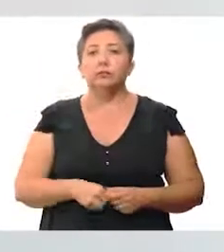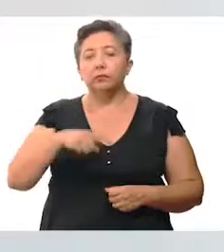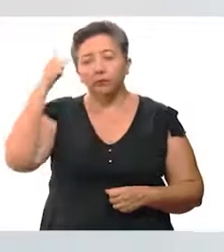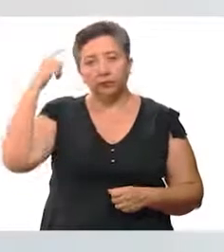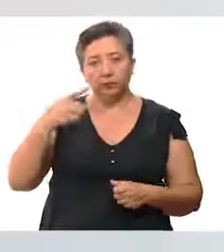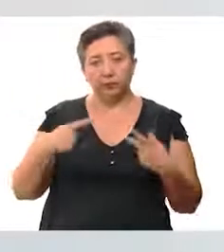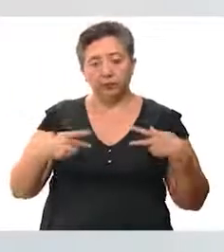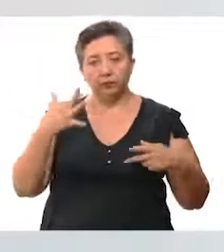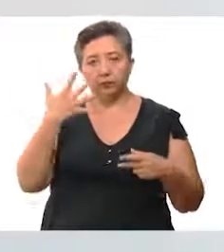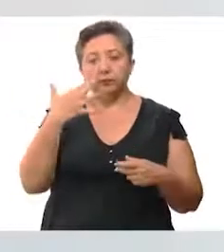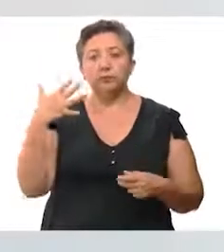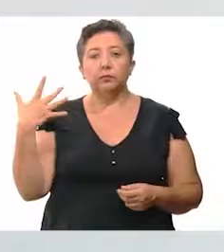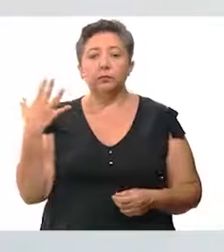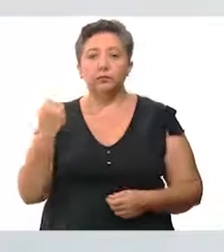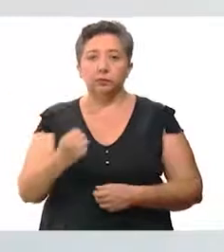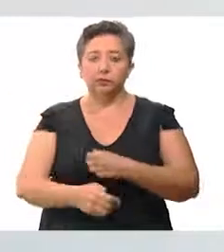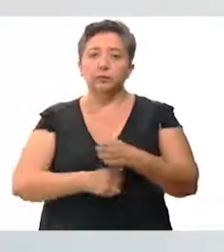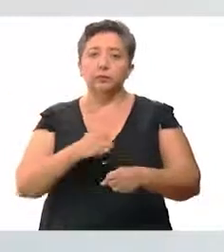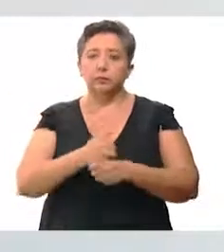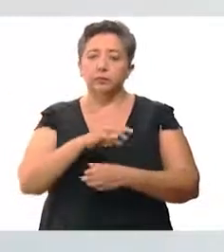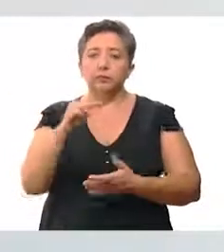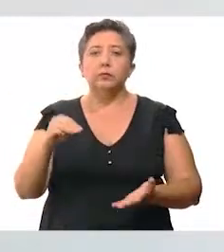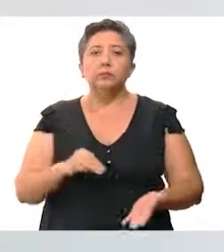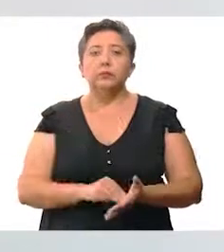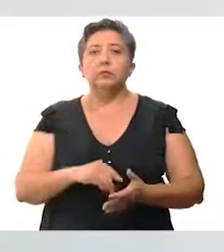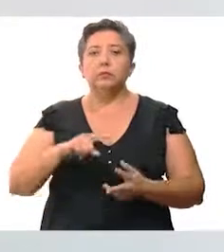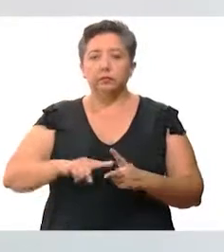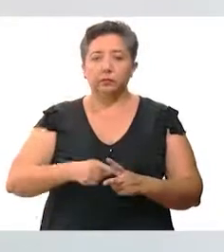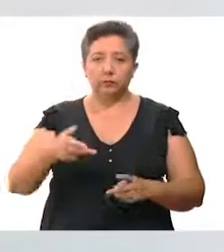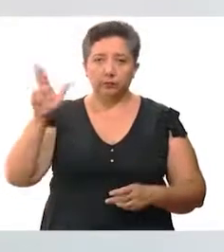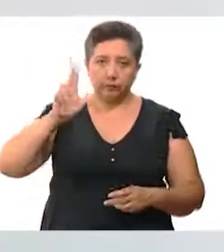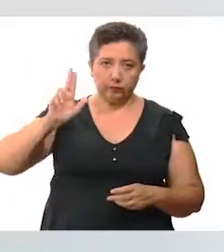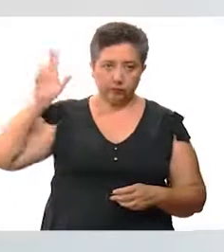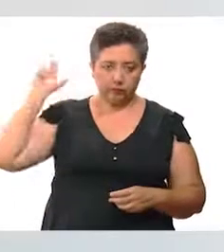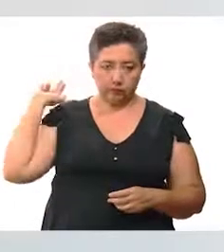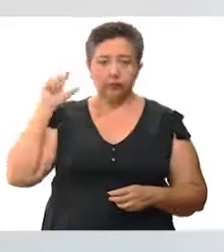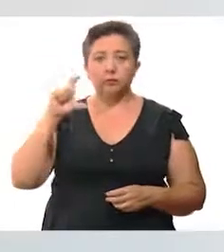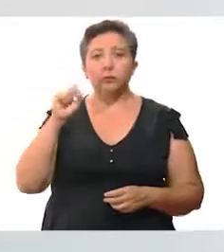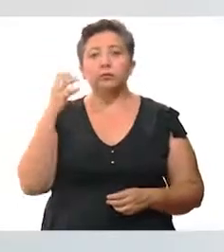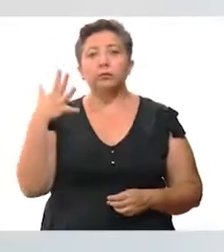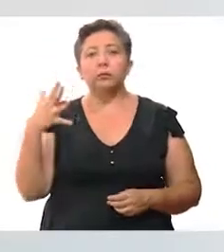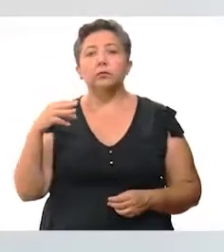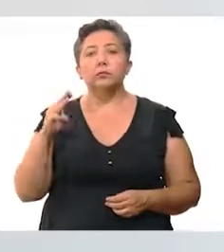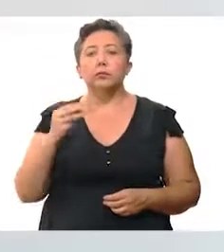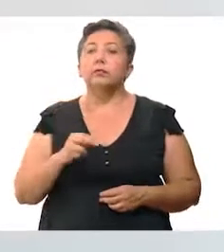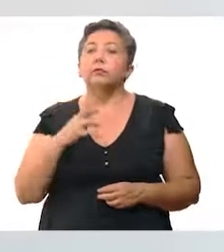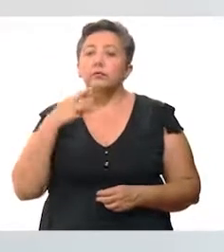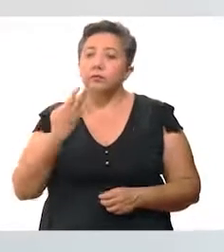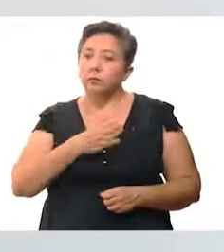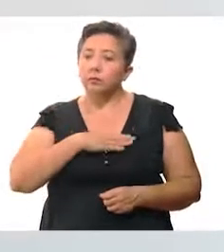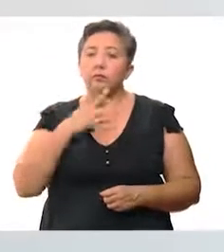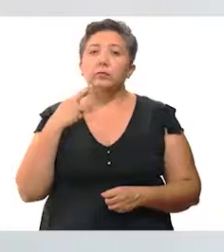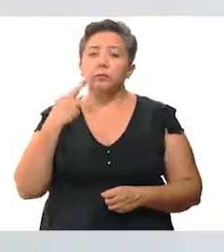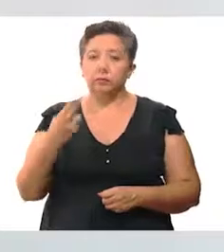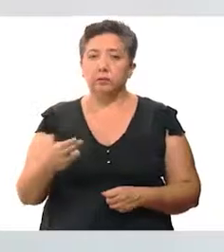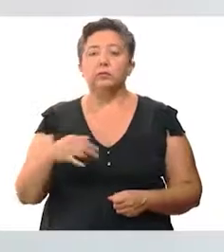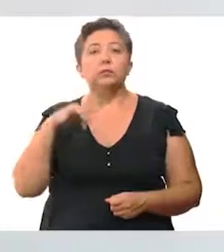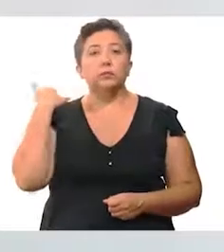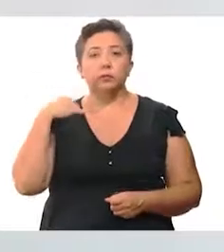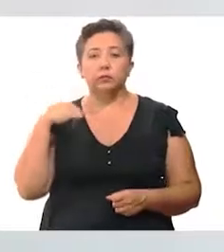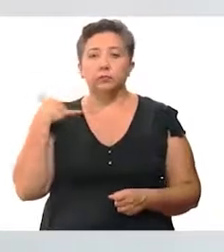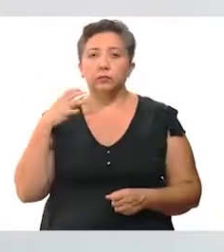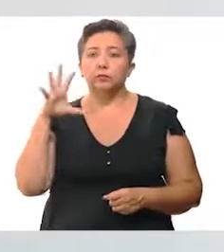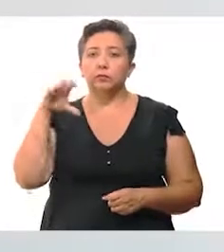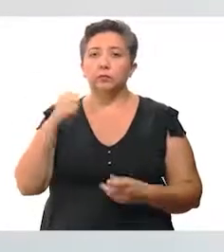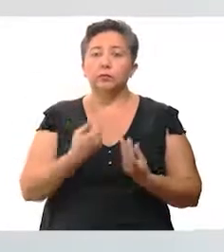para personas de 50 a 59 años en Mérida comenzó el martes 25. Resultado de la buena respuesta de las y los